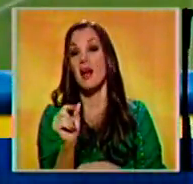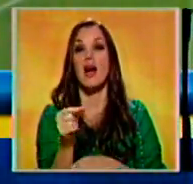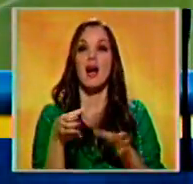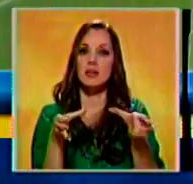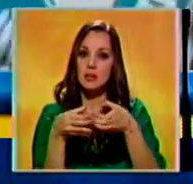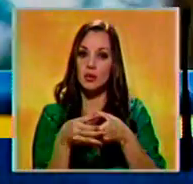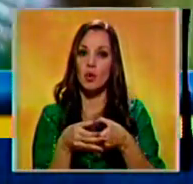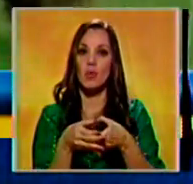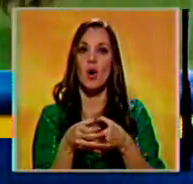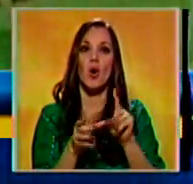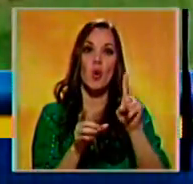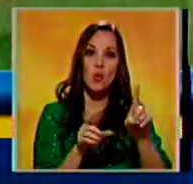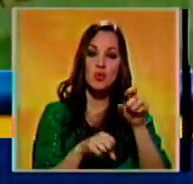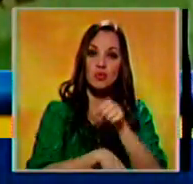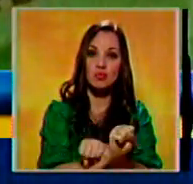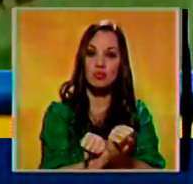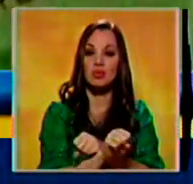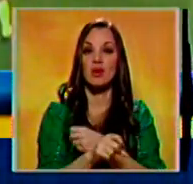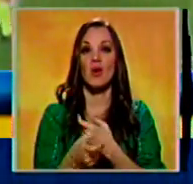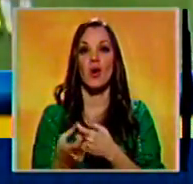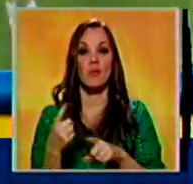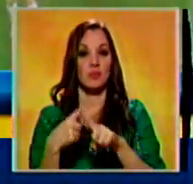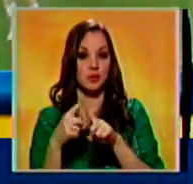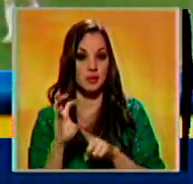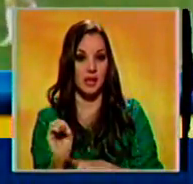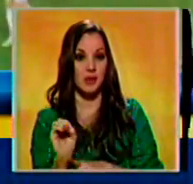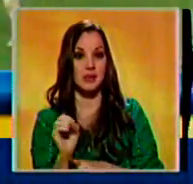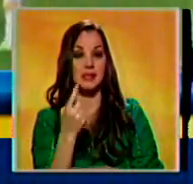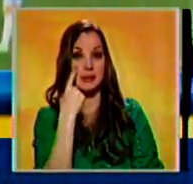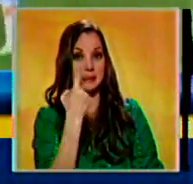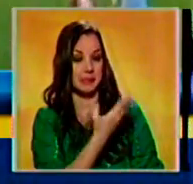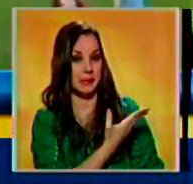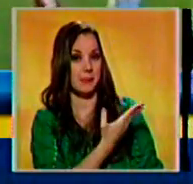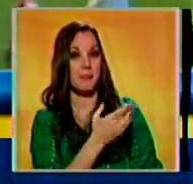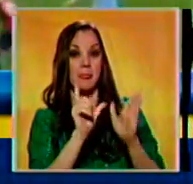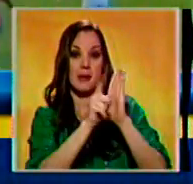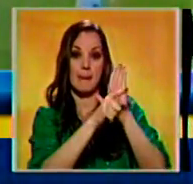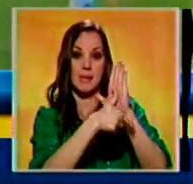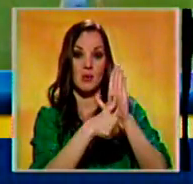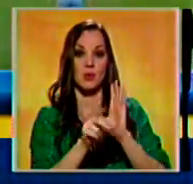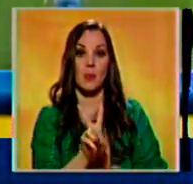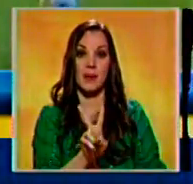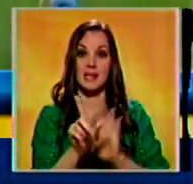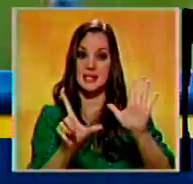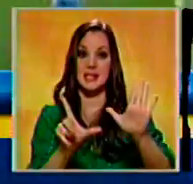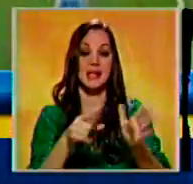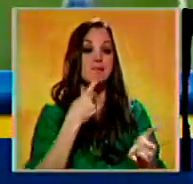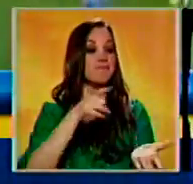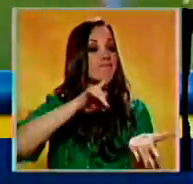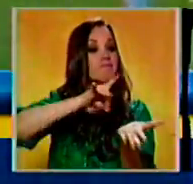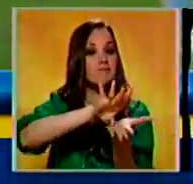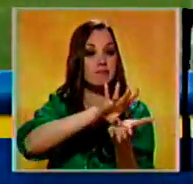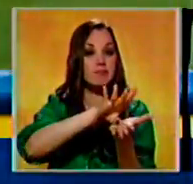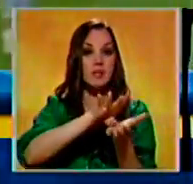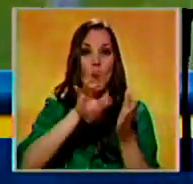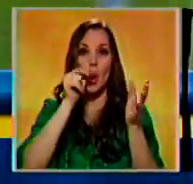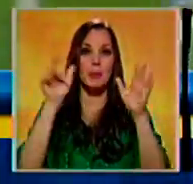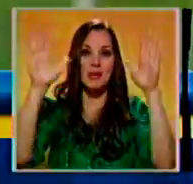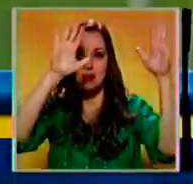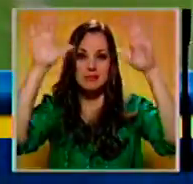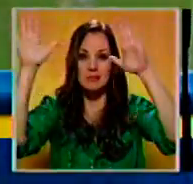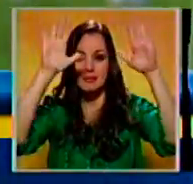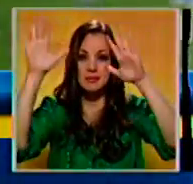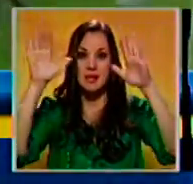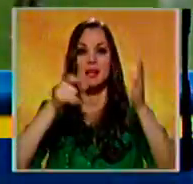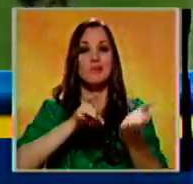Lazio 1-0. Una falta del portero Federico Marchetti al minuto 27 que propició su expulsión permitió a Diego Perotti anotar